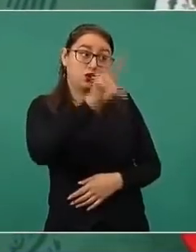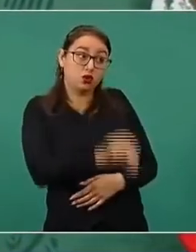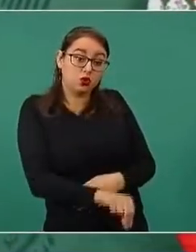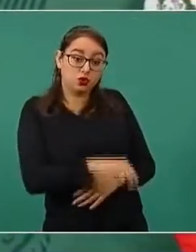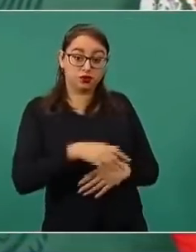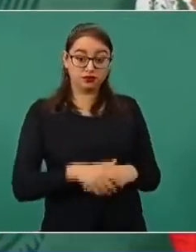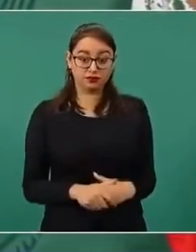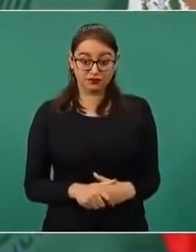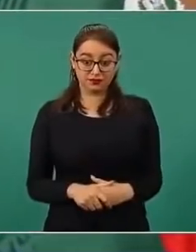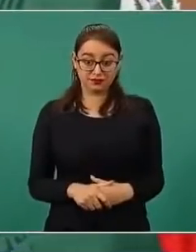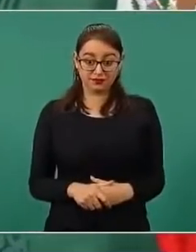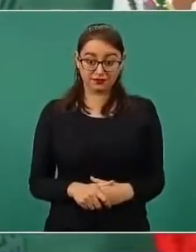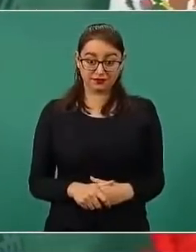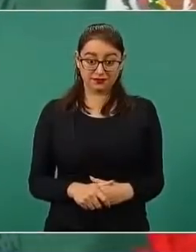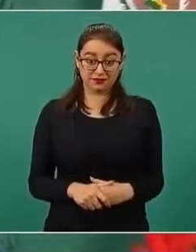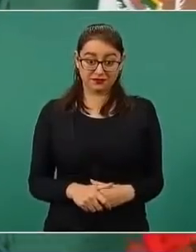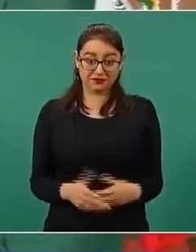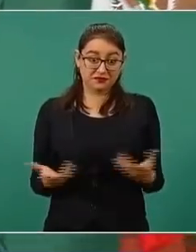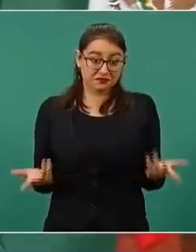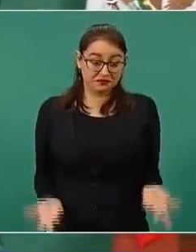ahí los veo.